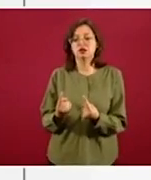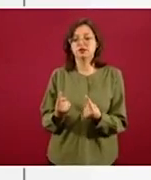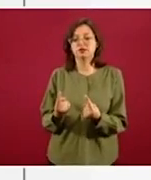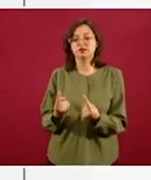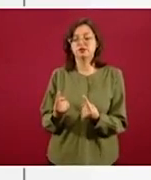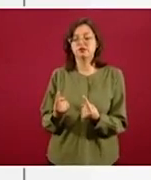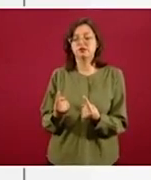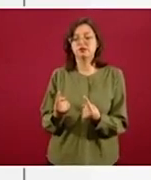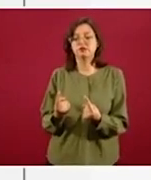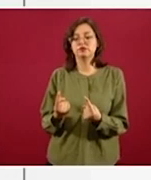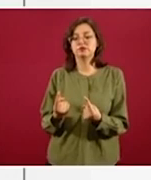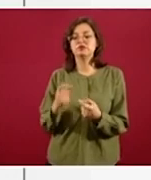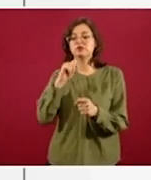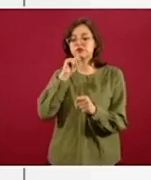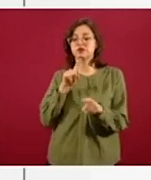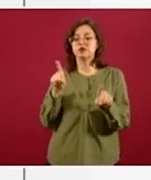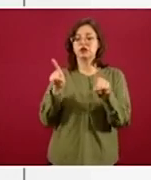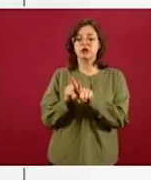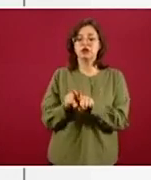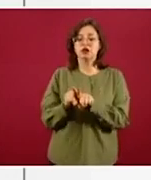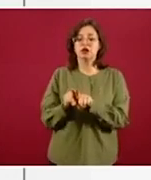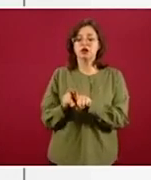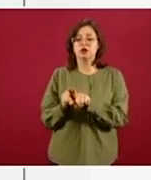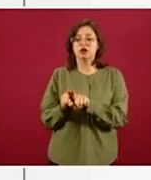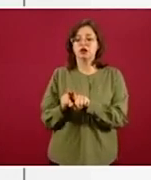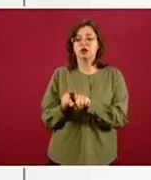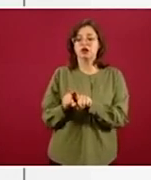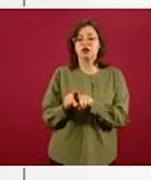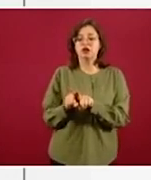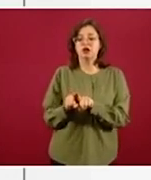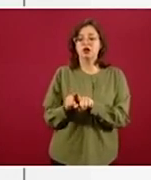como el Instituto Nacional de Salud que